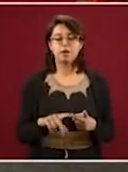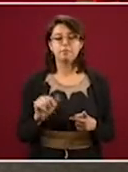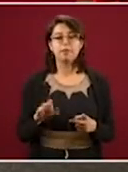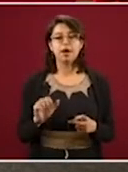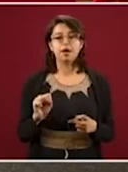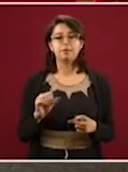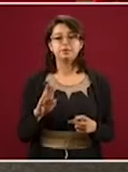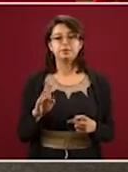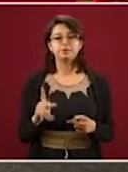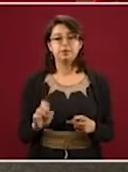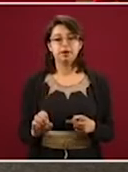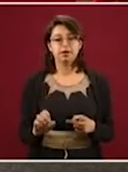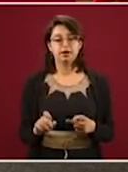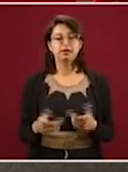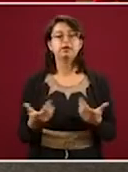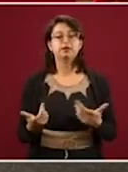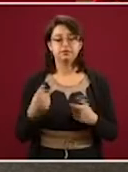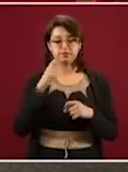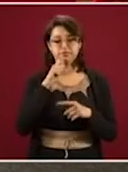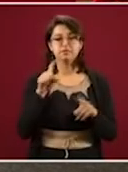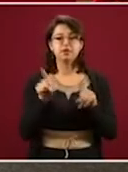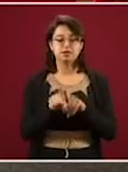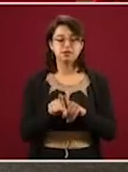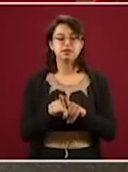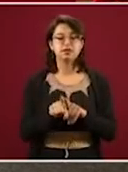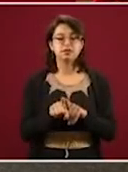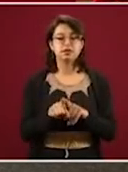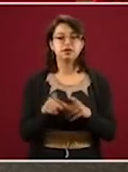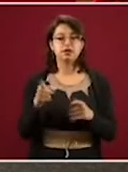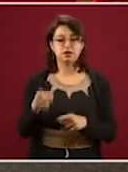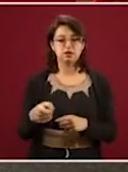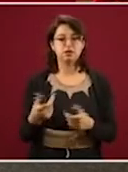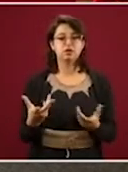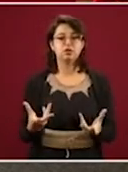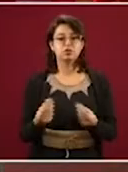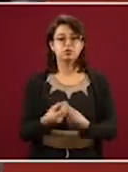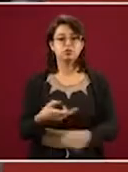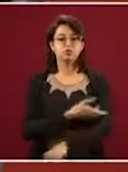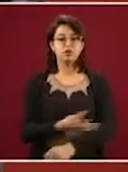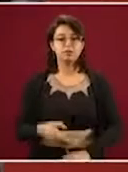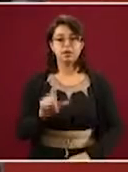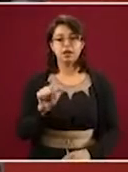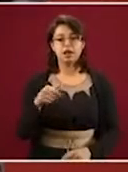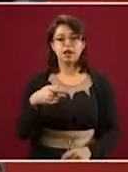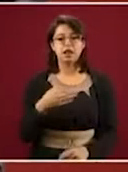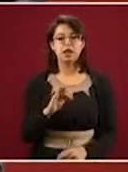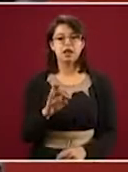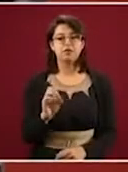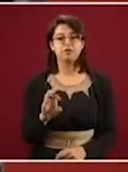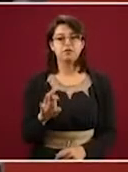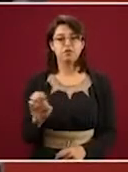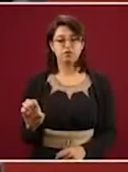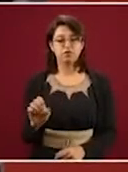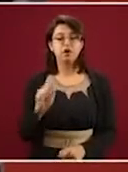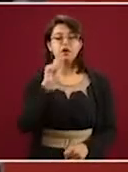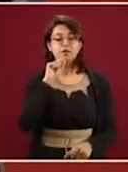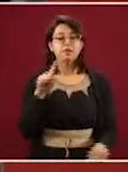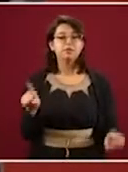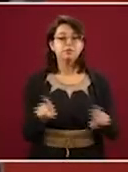a reunir con la familia Lampur, con los